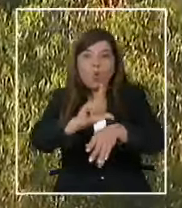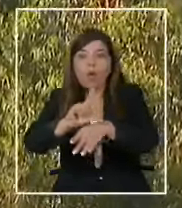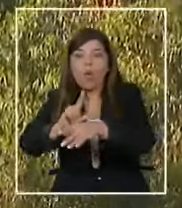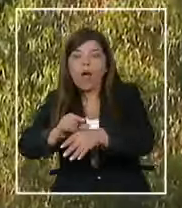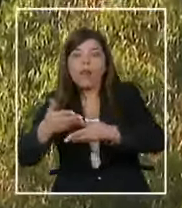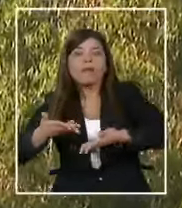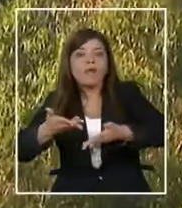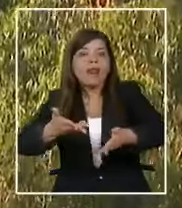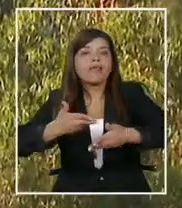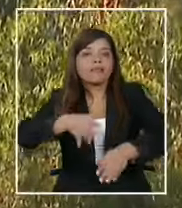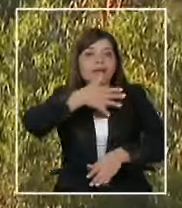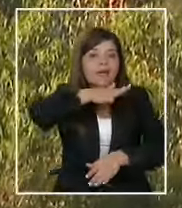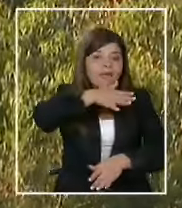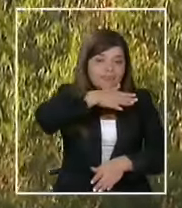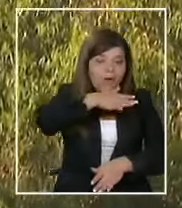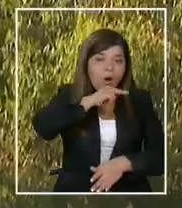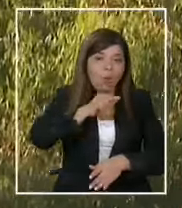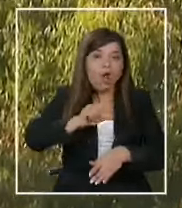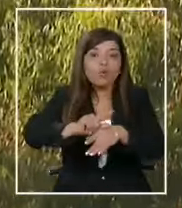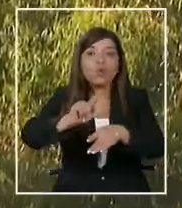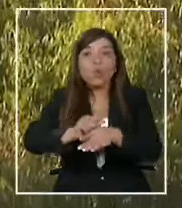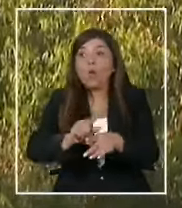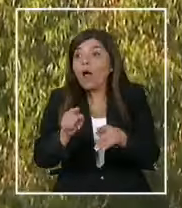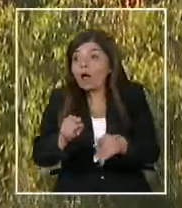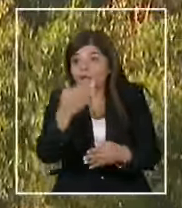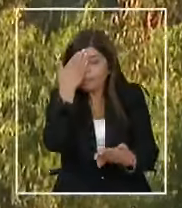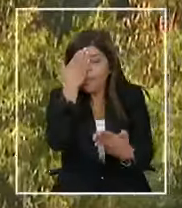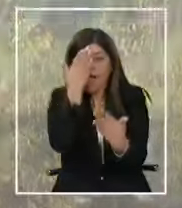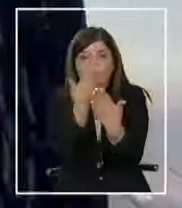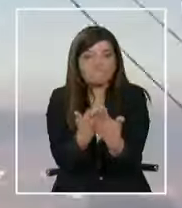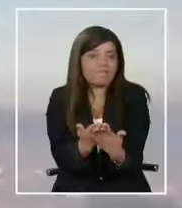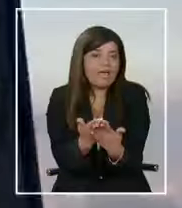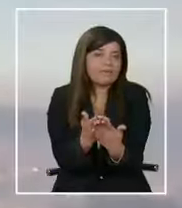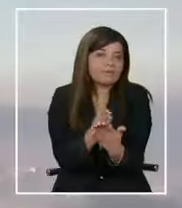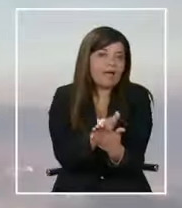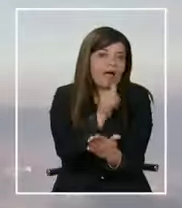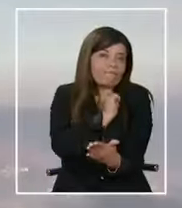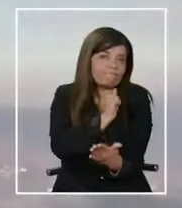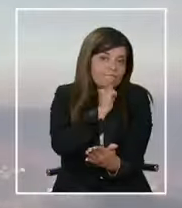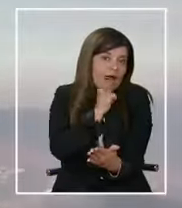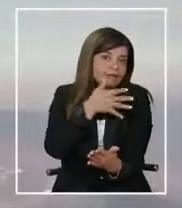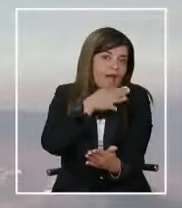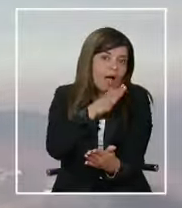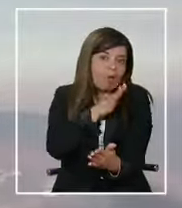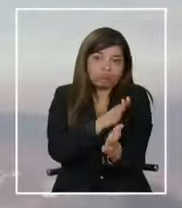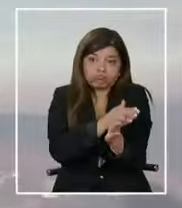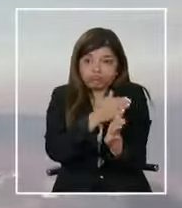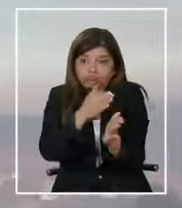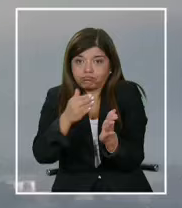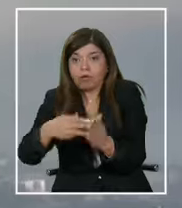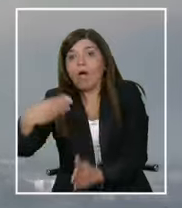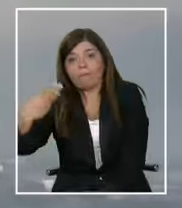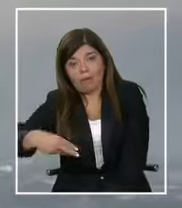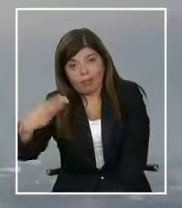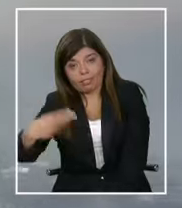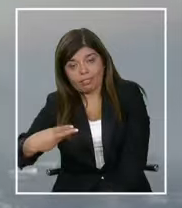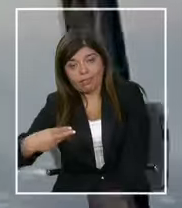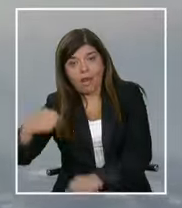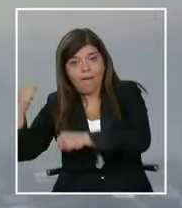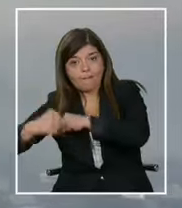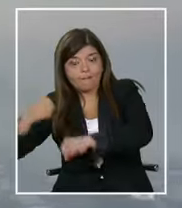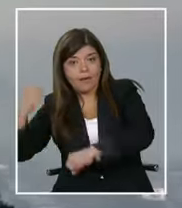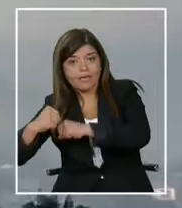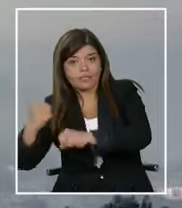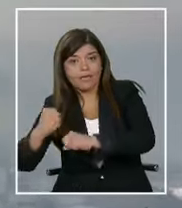definitivos para la entrega de agua potable acá en una zona que va a tener que enfrentar esta falta de agua hasta el día martes. Informaron desde Nuevo Sur que se